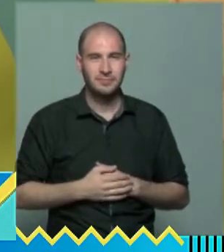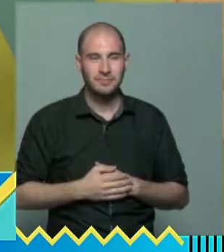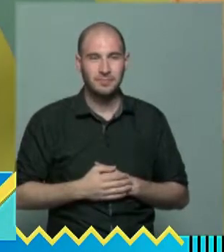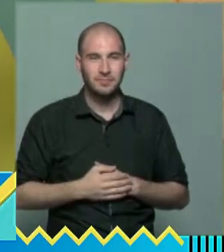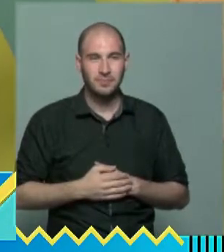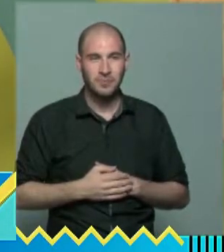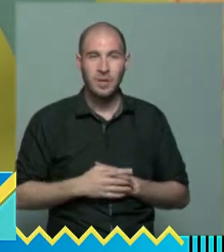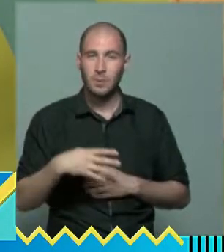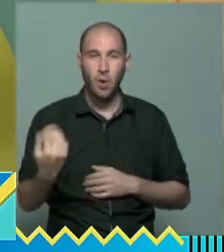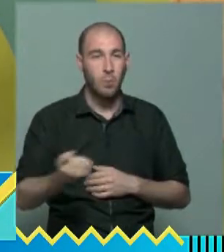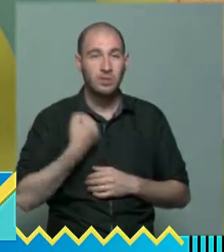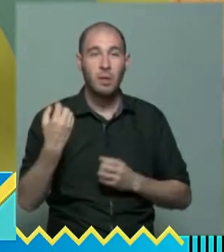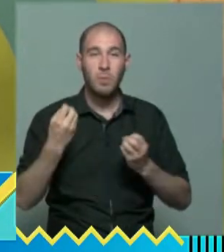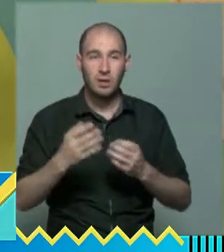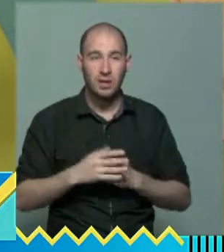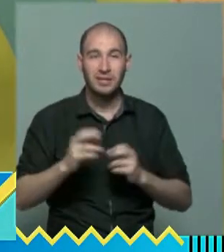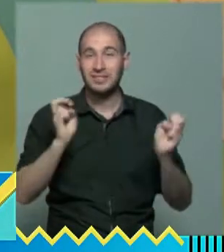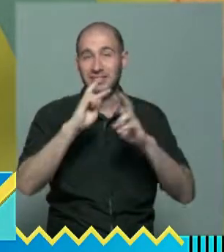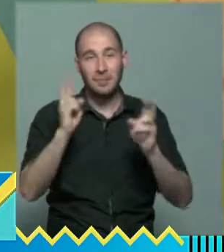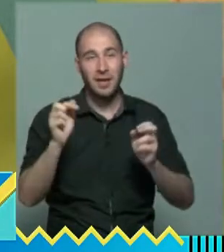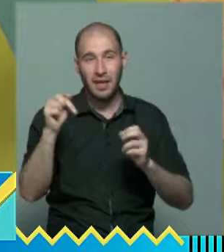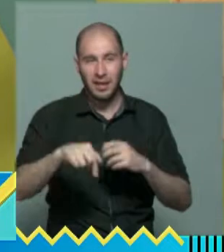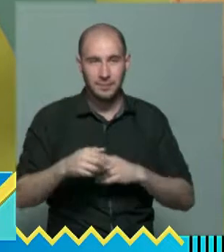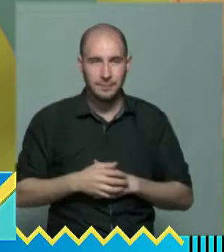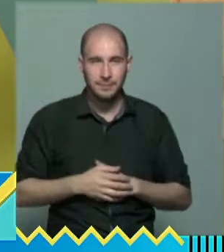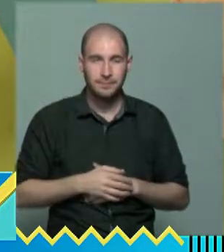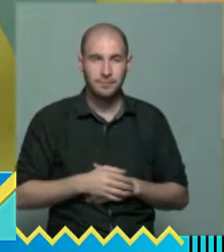pero fundamentalmente porque es lo conceptual acá.